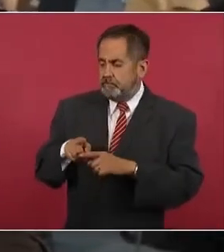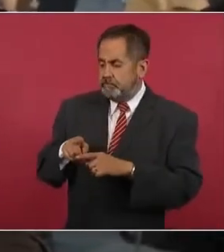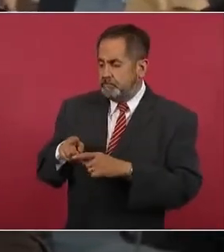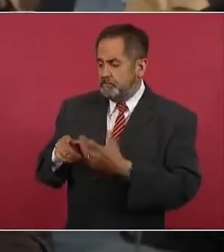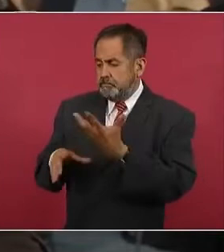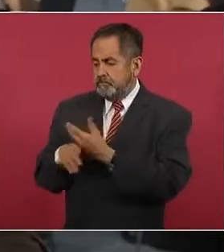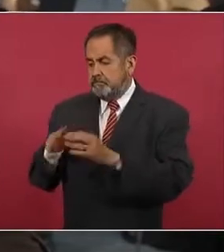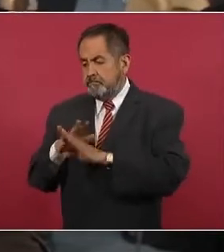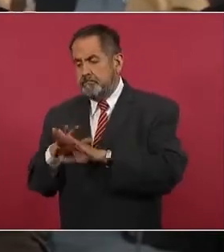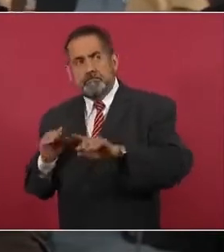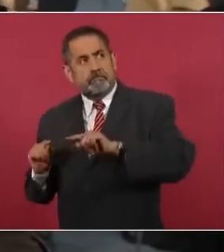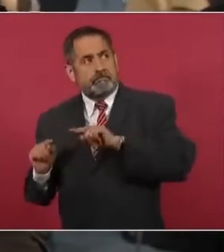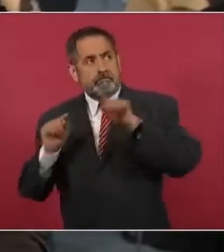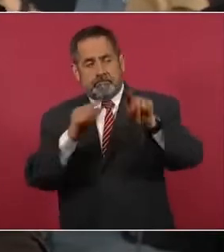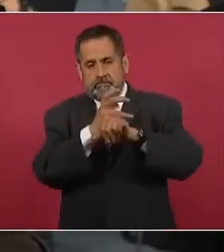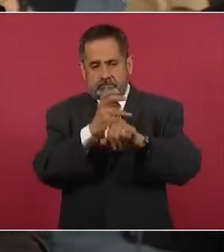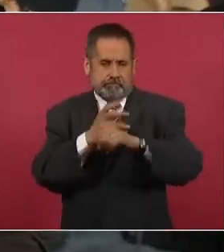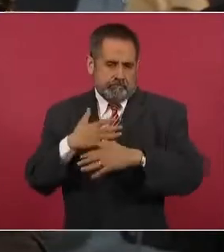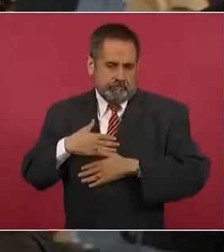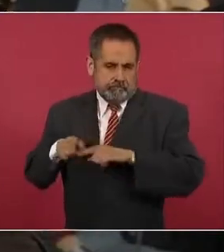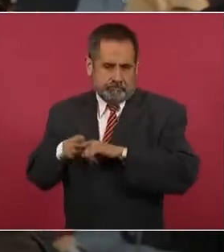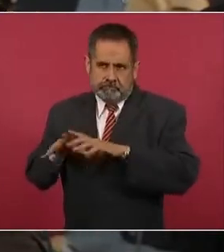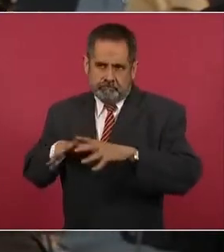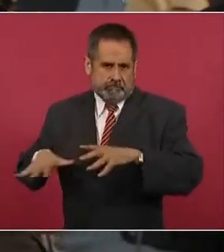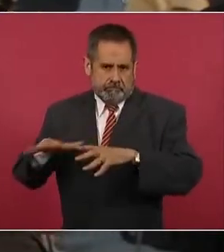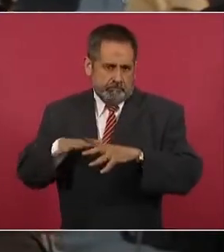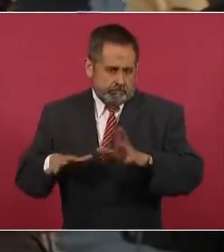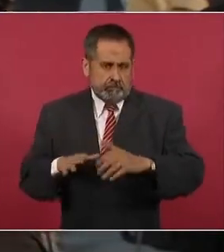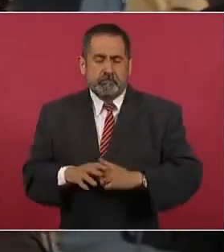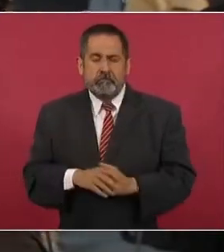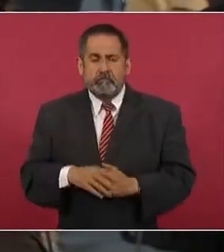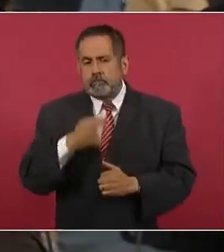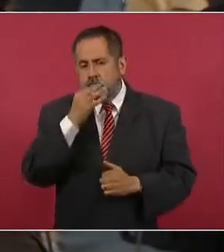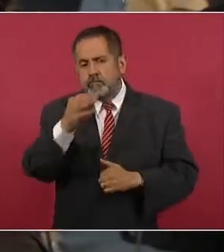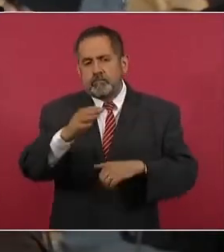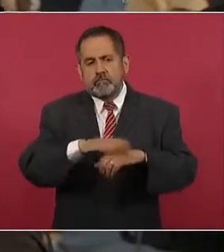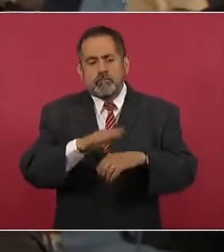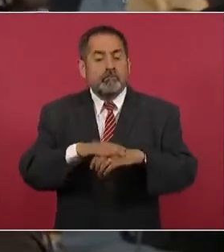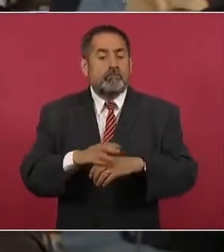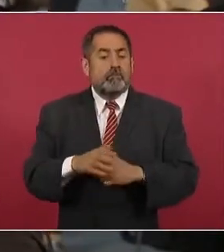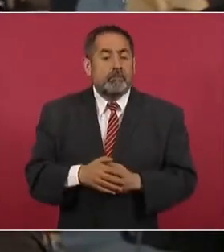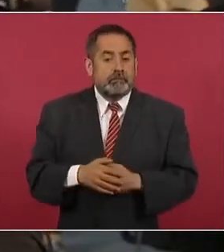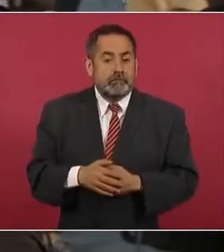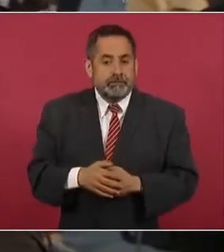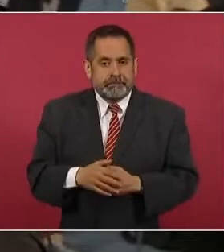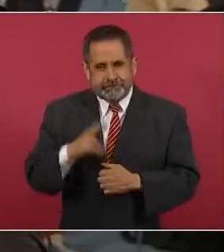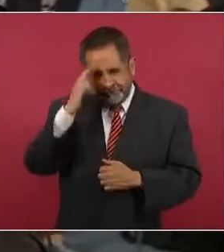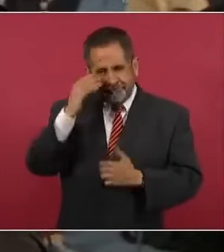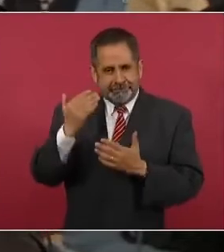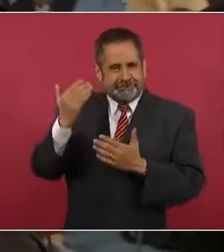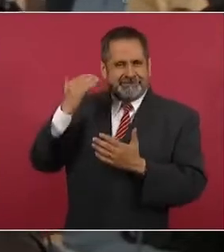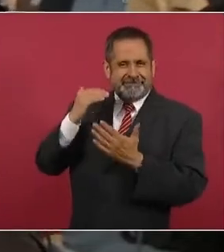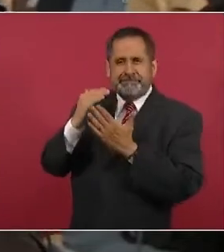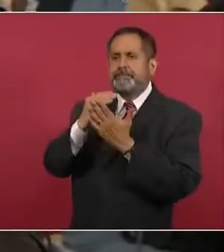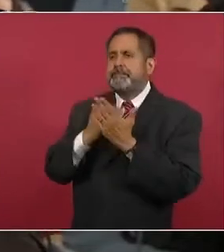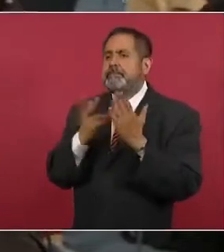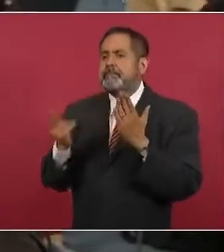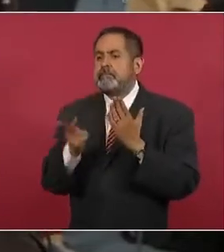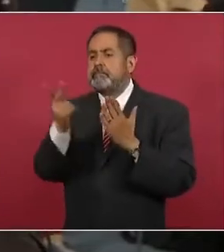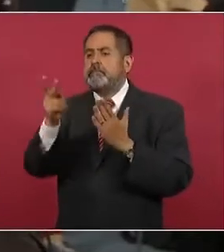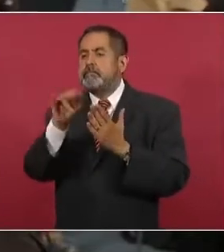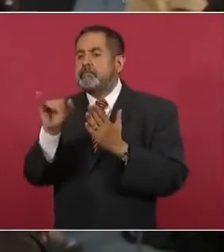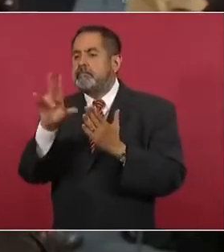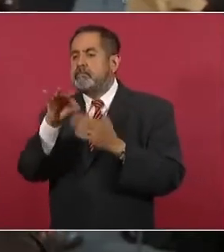en Estados Unidos, nada más le quiero informar que en esta revocación de mandato, en cuanto al